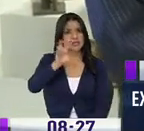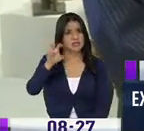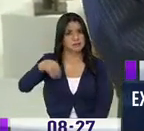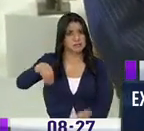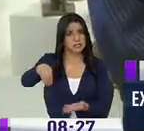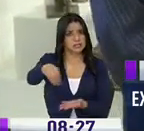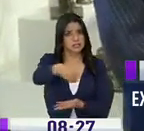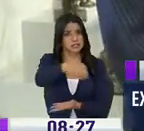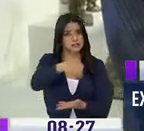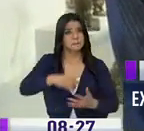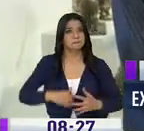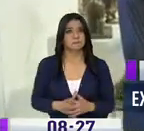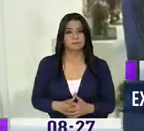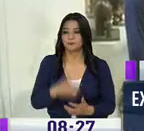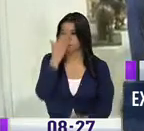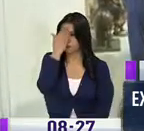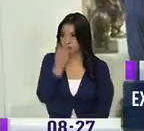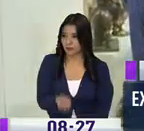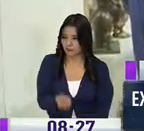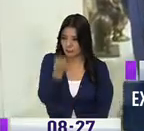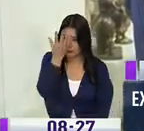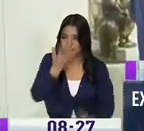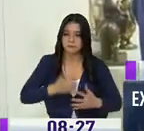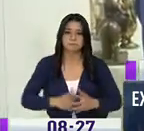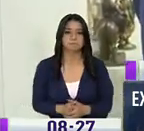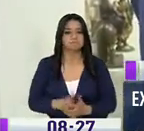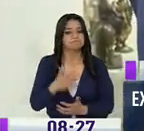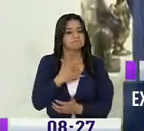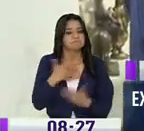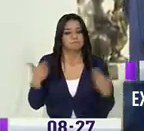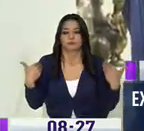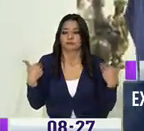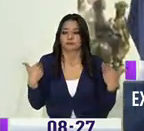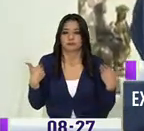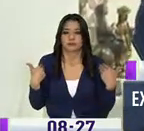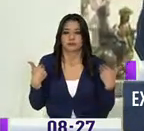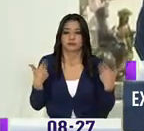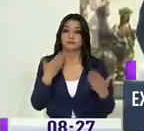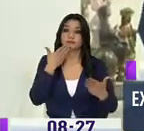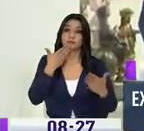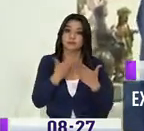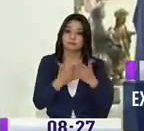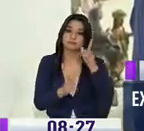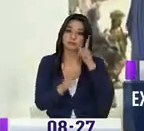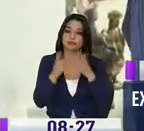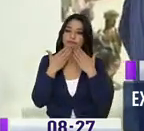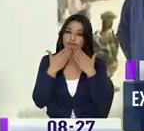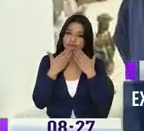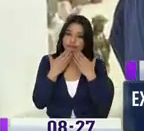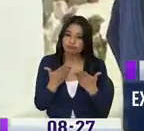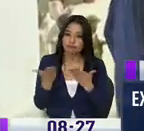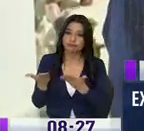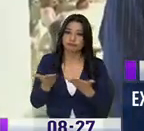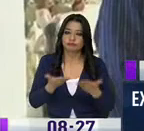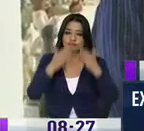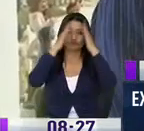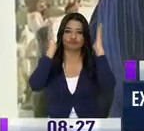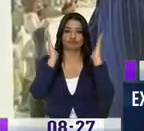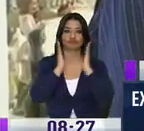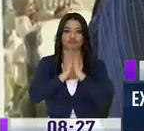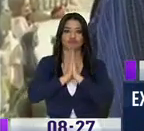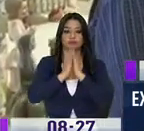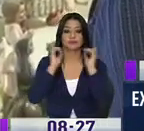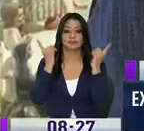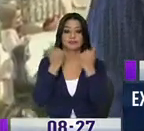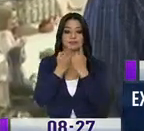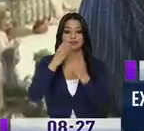piezas. Muy buenos días. Estamos muy contentos, gracias a la generosidad de las hermanas del Monasterio de Santa